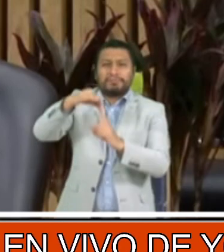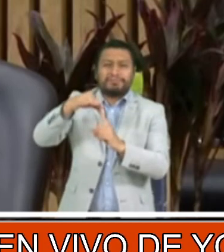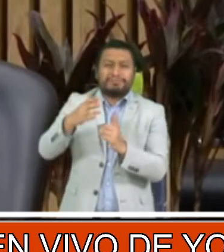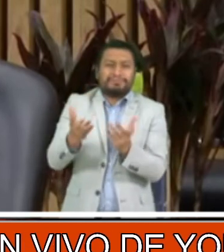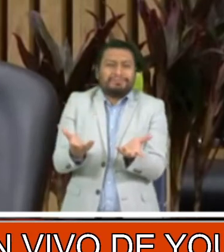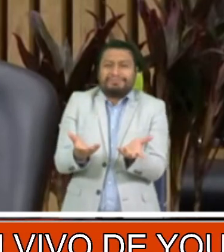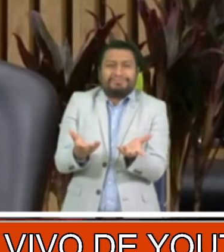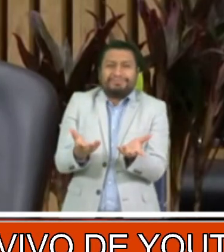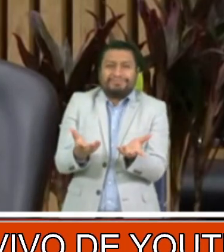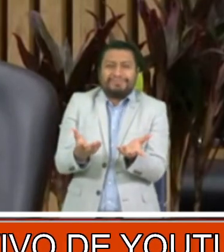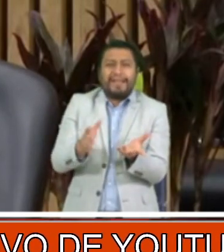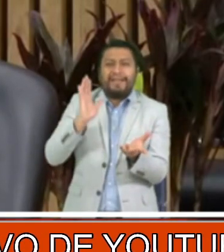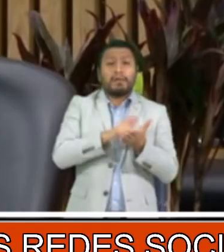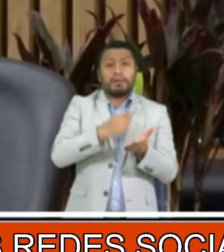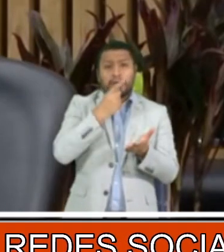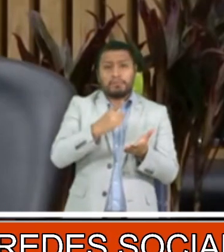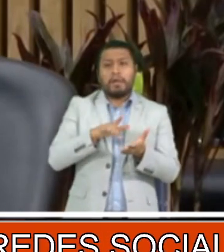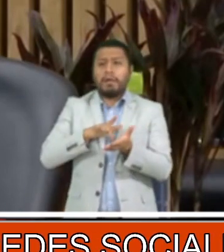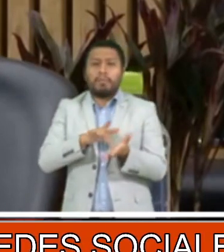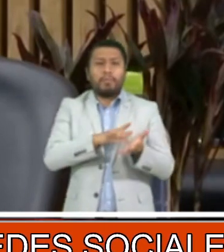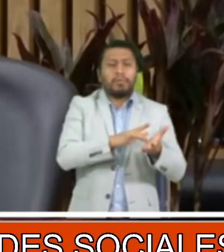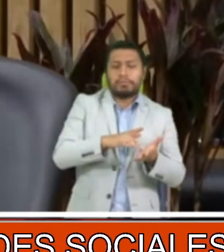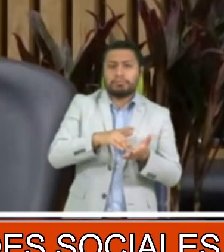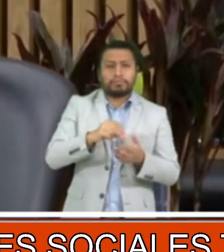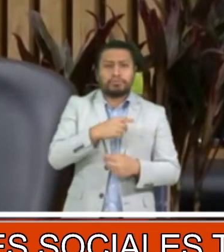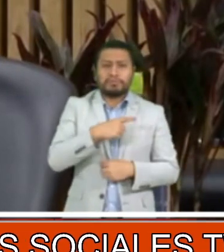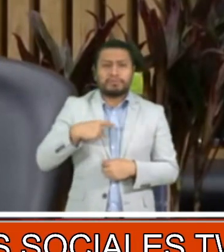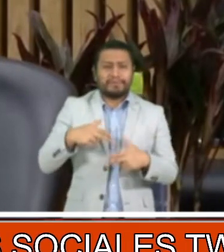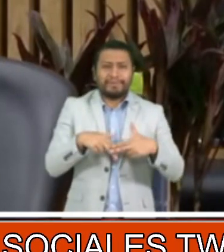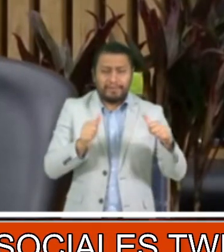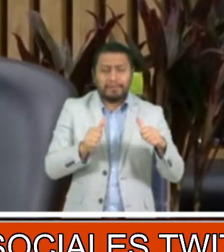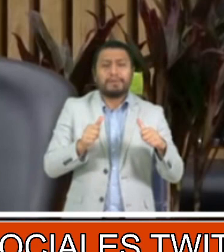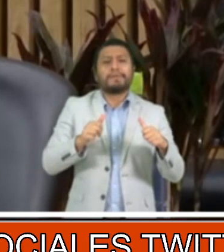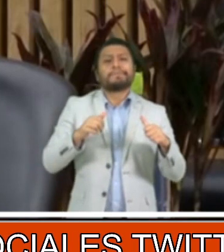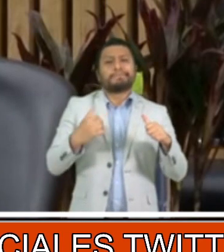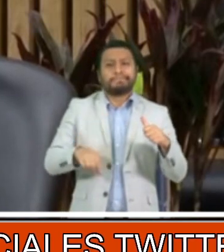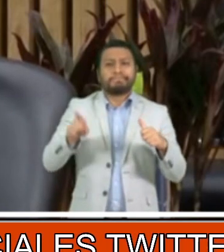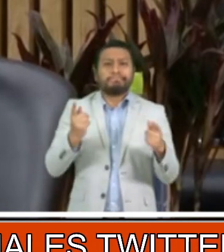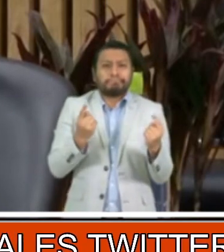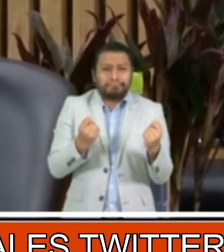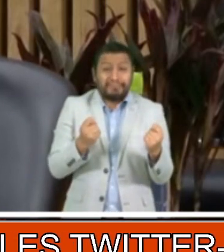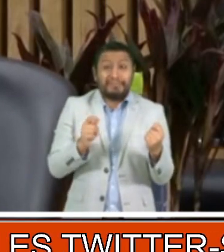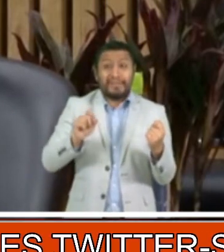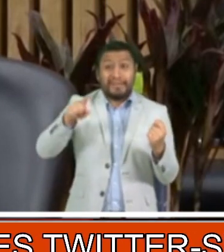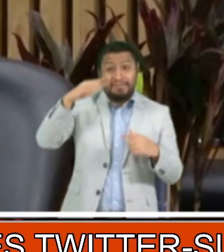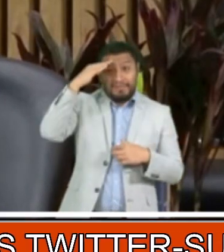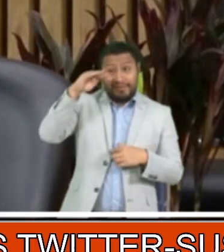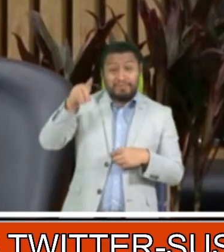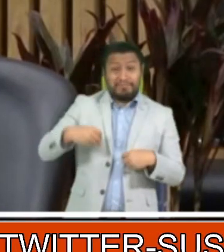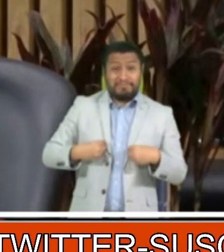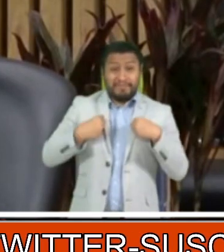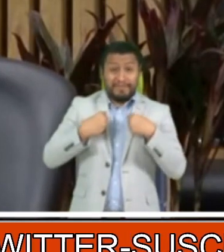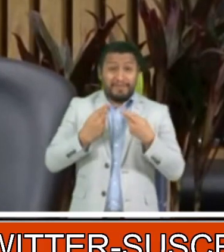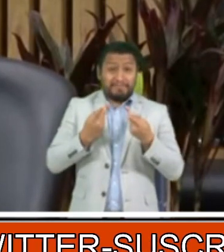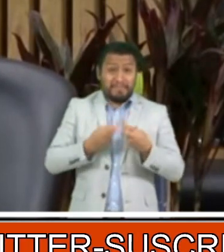tropiezo y desatino de cada mañana. El señor que ha tomado esto como algo personal, el señor de Palacio Nacional, pero la